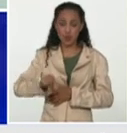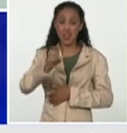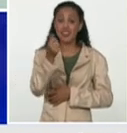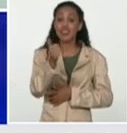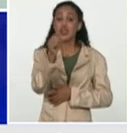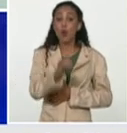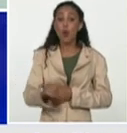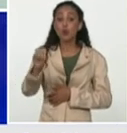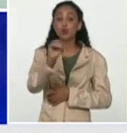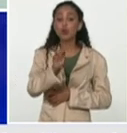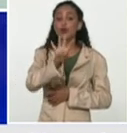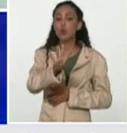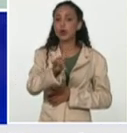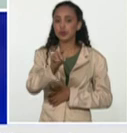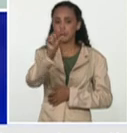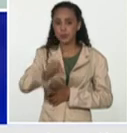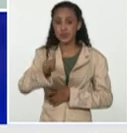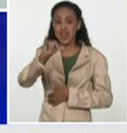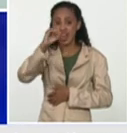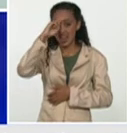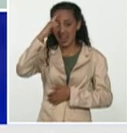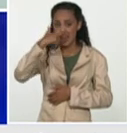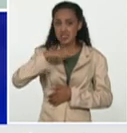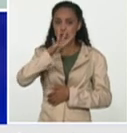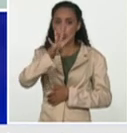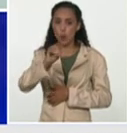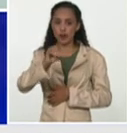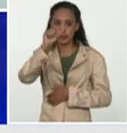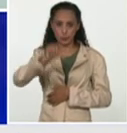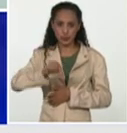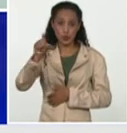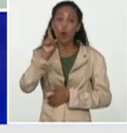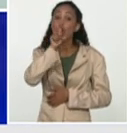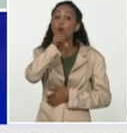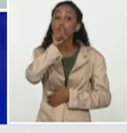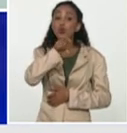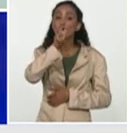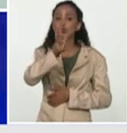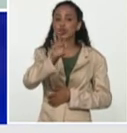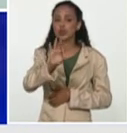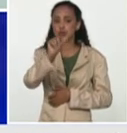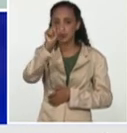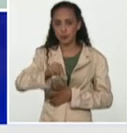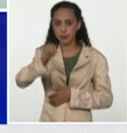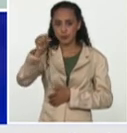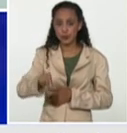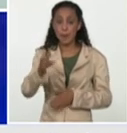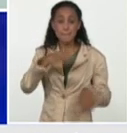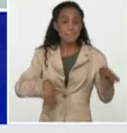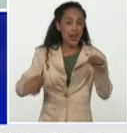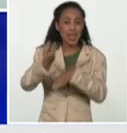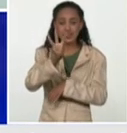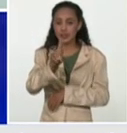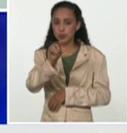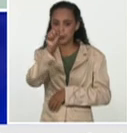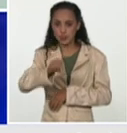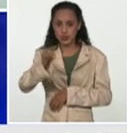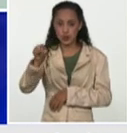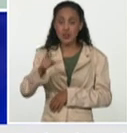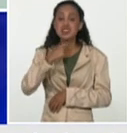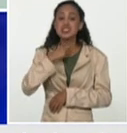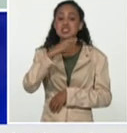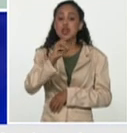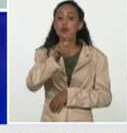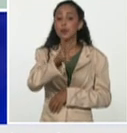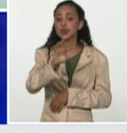octubre 41, La Lisa 40, Cotorro 38, Playa 31, Cerro 28,